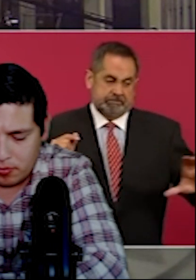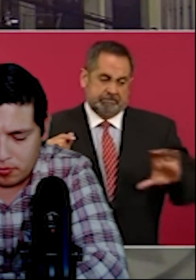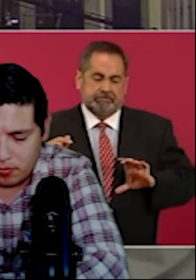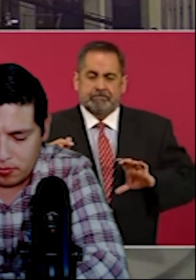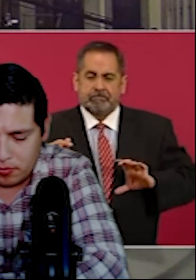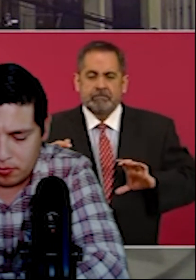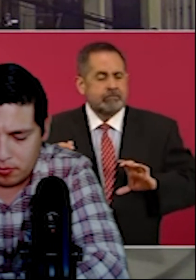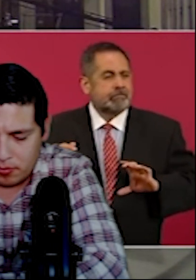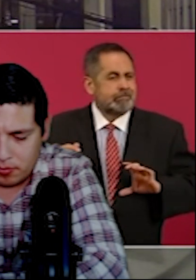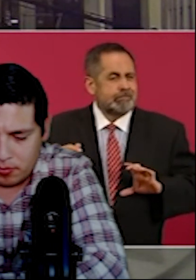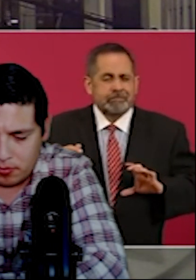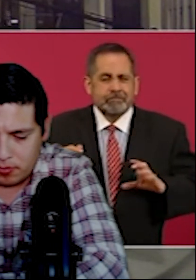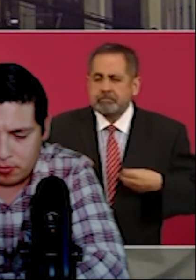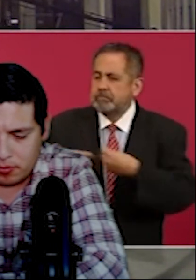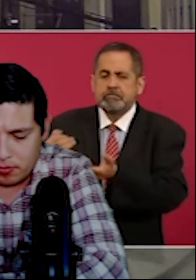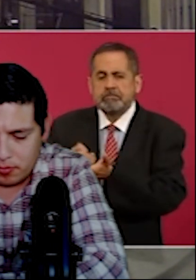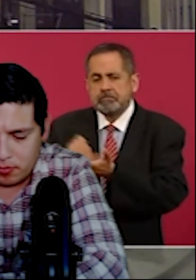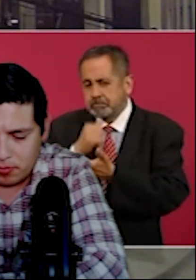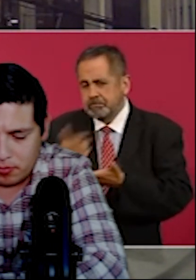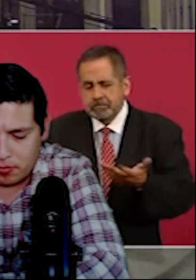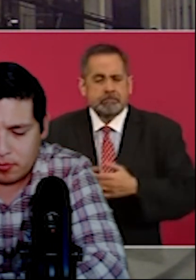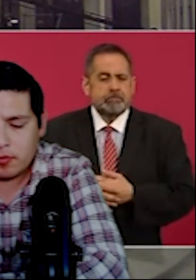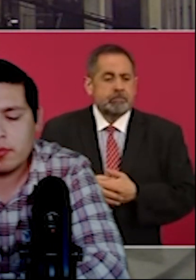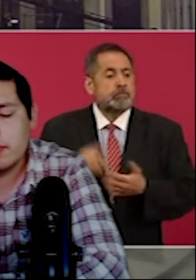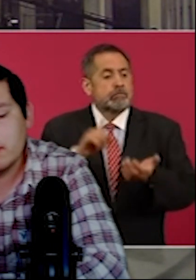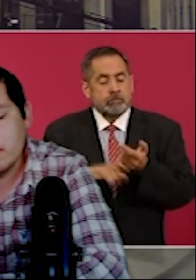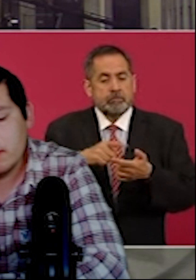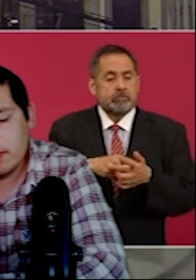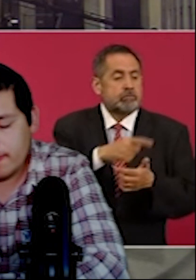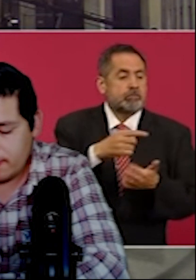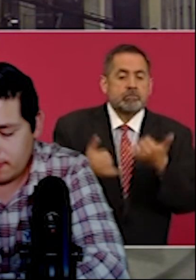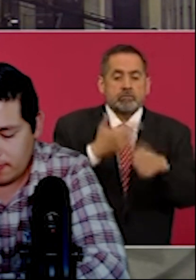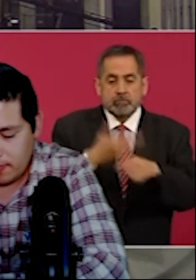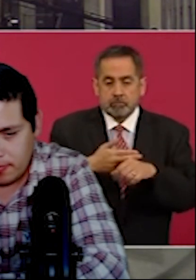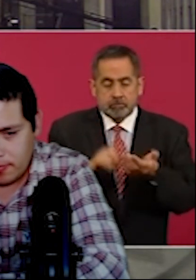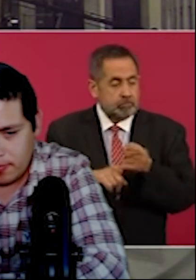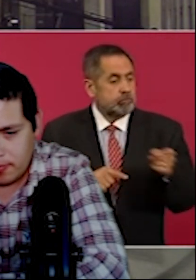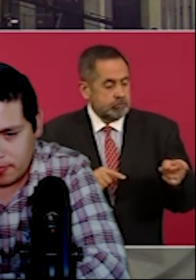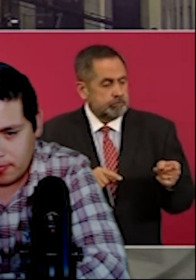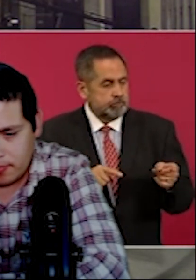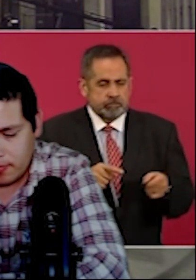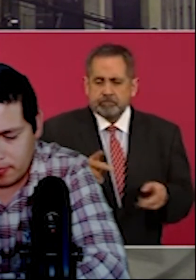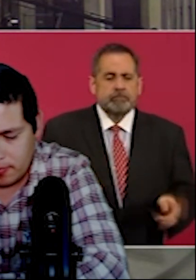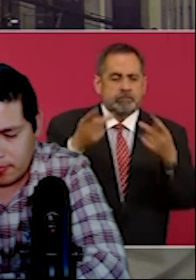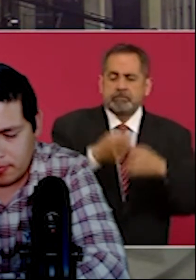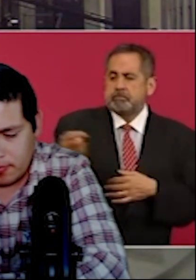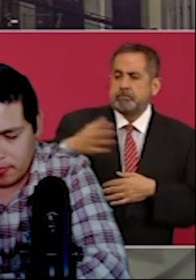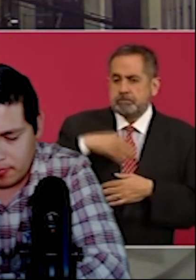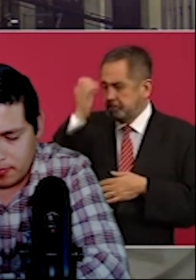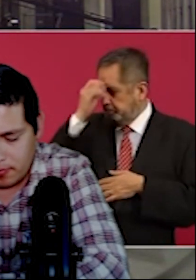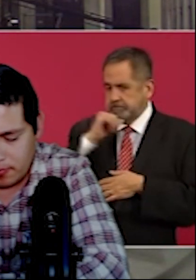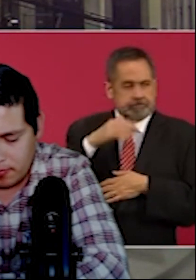impuestos pues lo hacen de esta manera. Hay una venta de jugadores sin que se les pida su opinión y en algunos